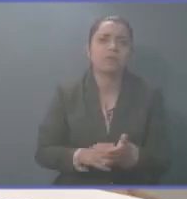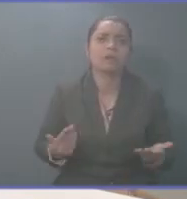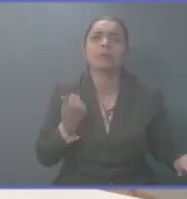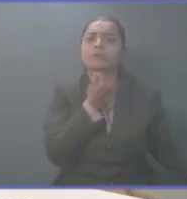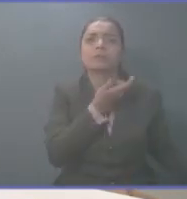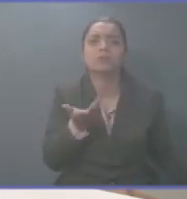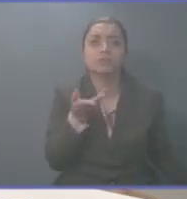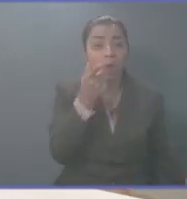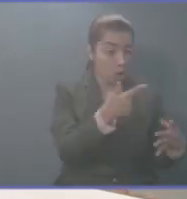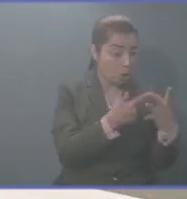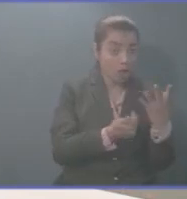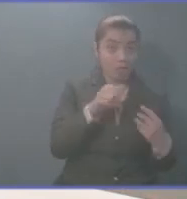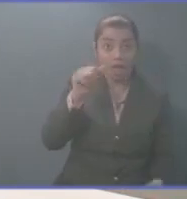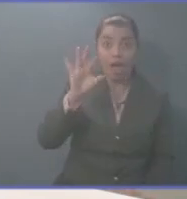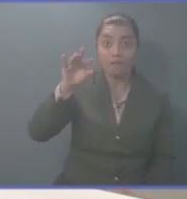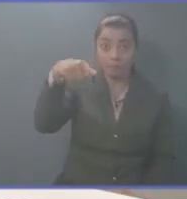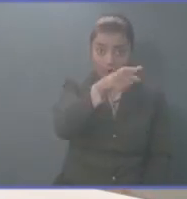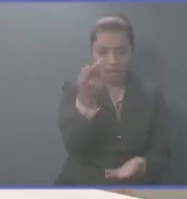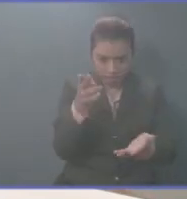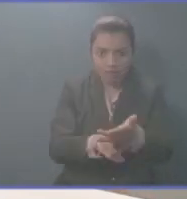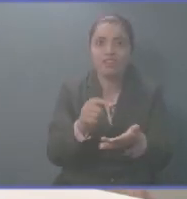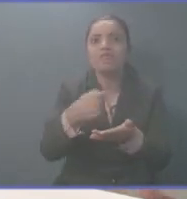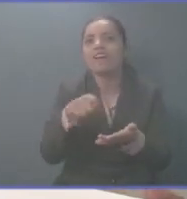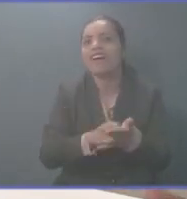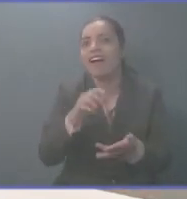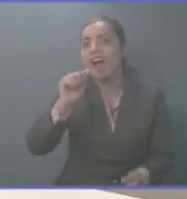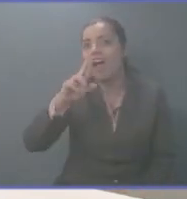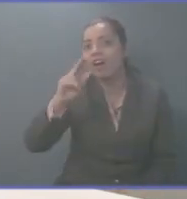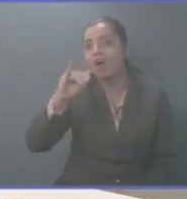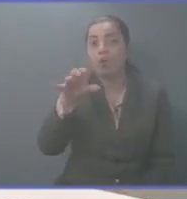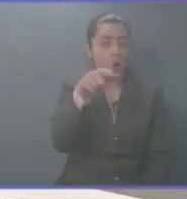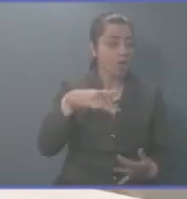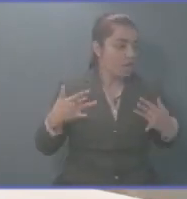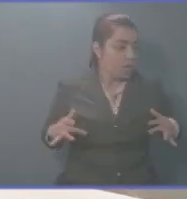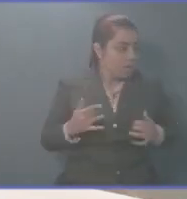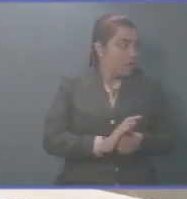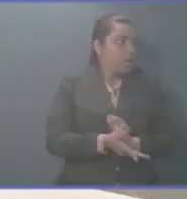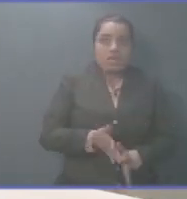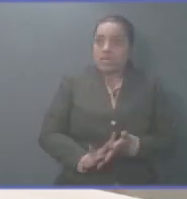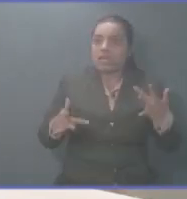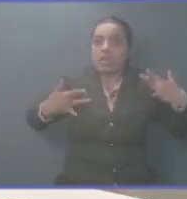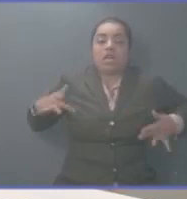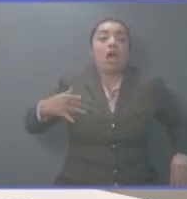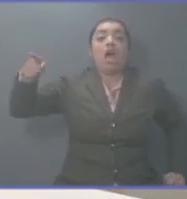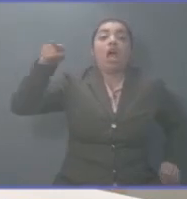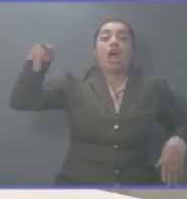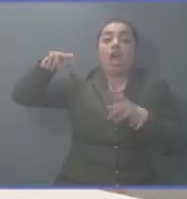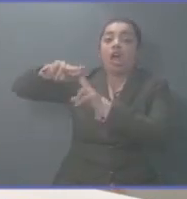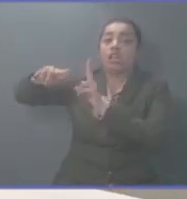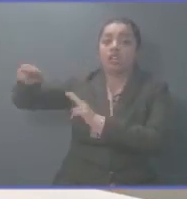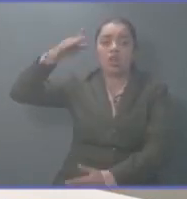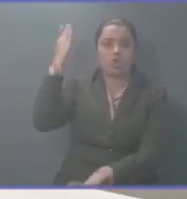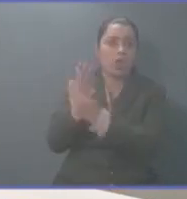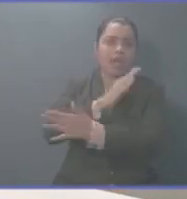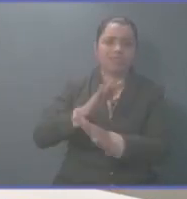votó por el tema de la ley de las AFP, ahí está su firma en el decreto. Y hoy viene y se quiere lavar las manos y decir, Arena, nunca más.